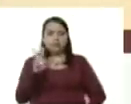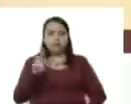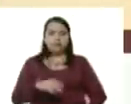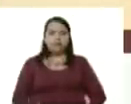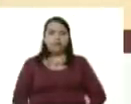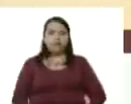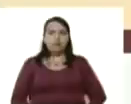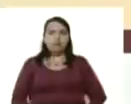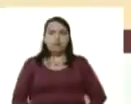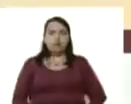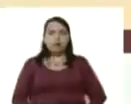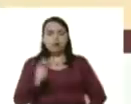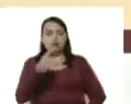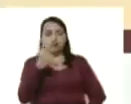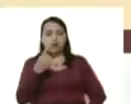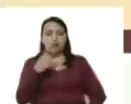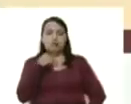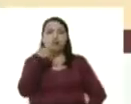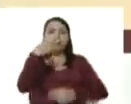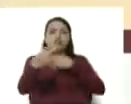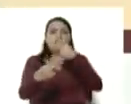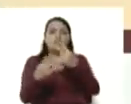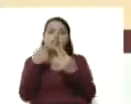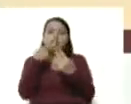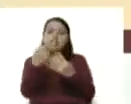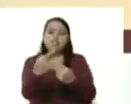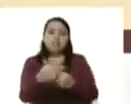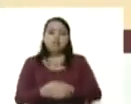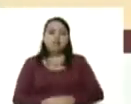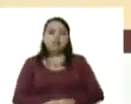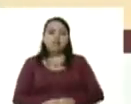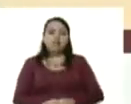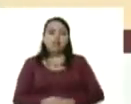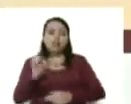un solo canto, en una sola voz, decimos: